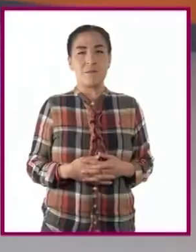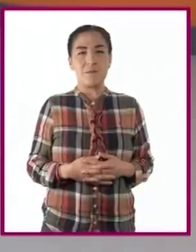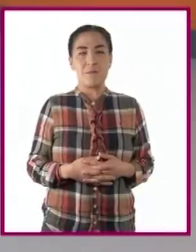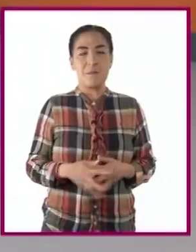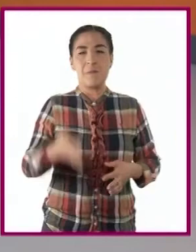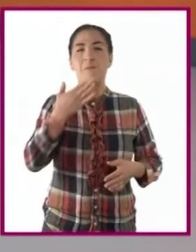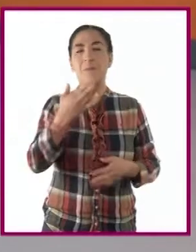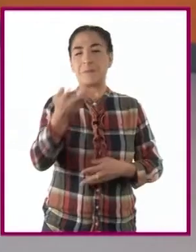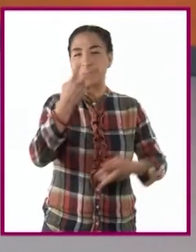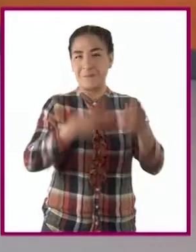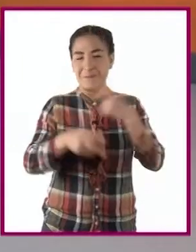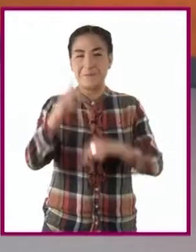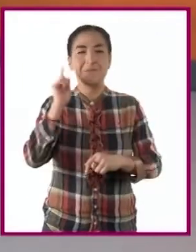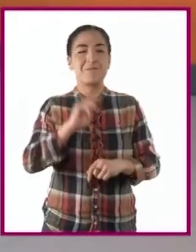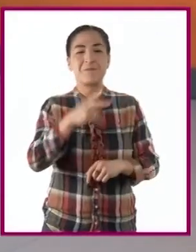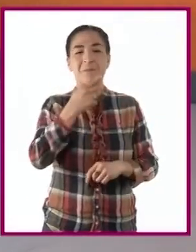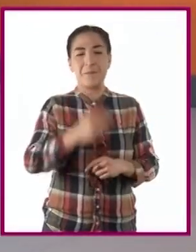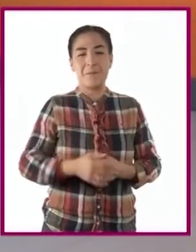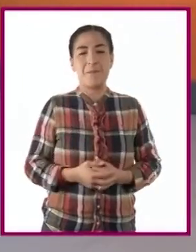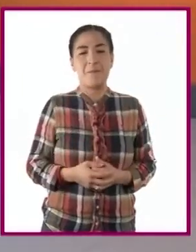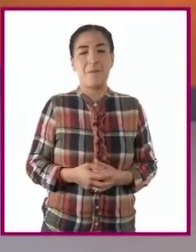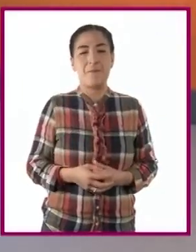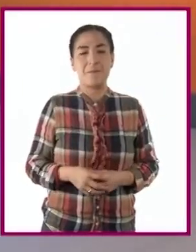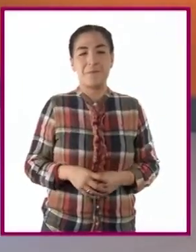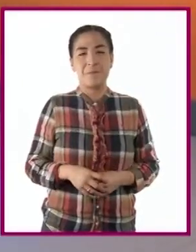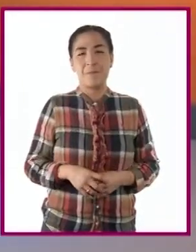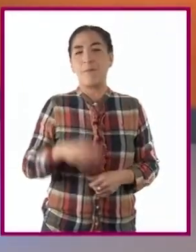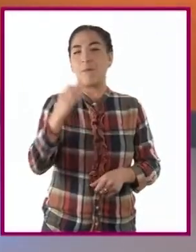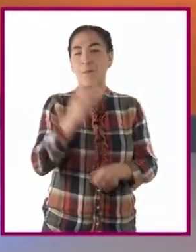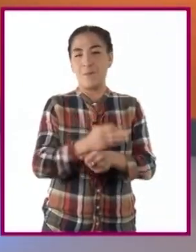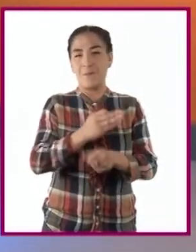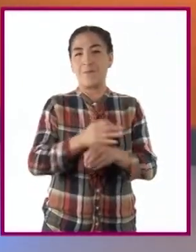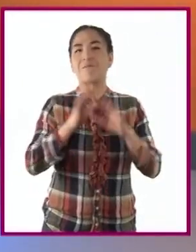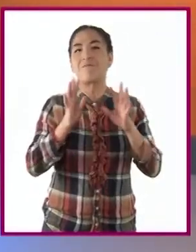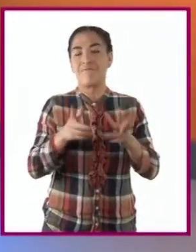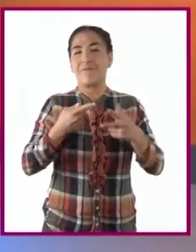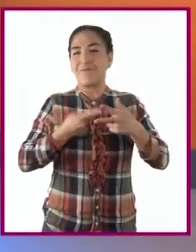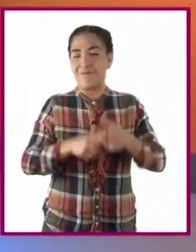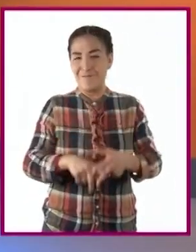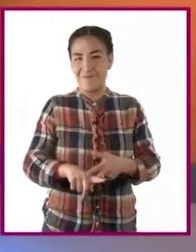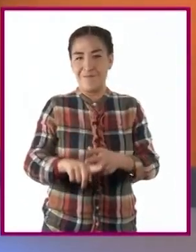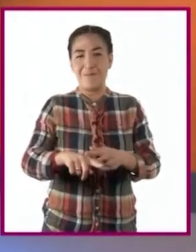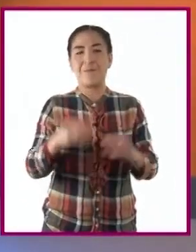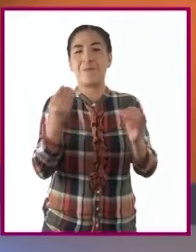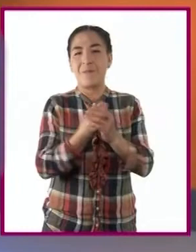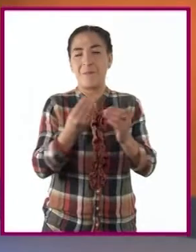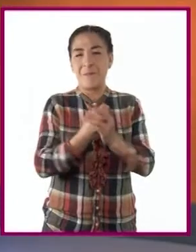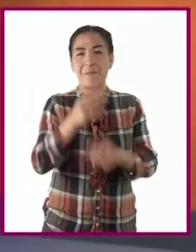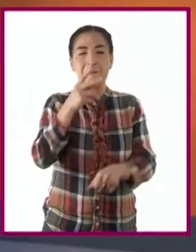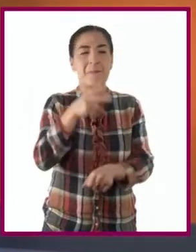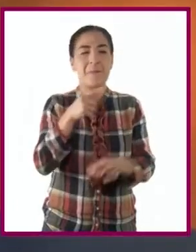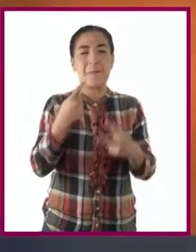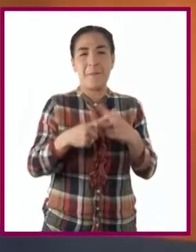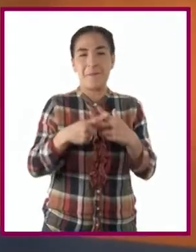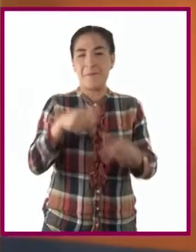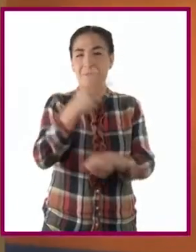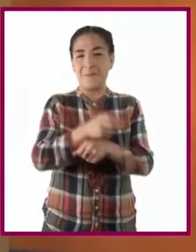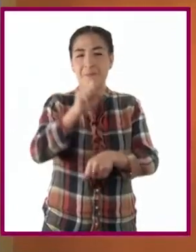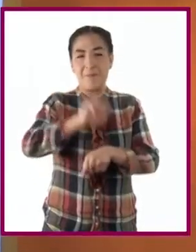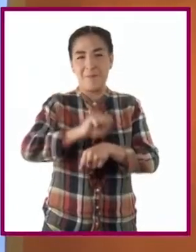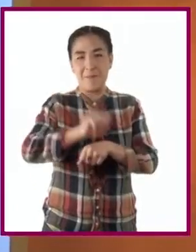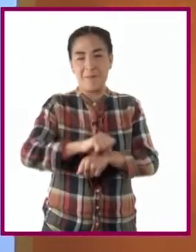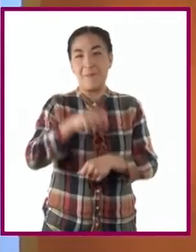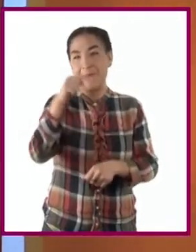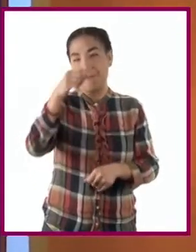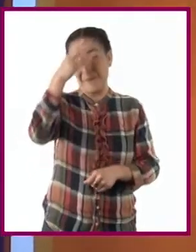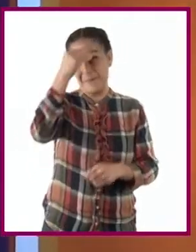Bienvenidas y bienvenidos. Estamos por iniciar la sesión de matemáticas de segundo grado, aquí en Aprende en Casa. Mi nombre